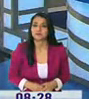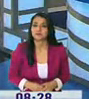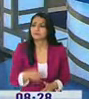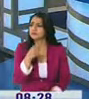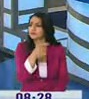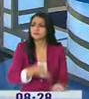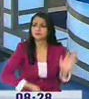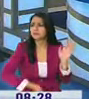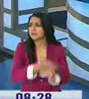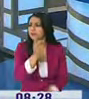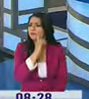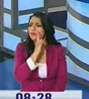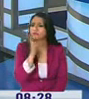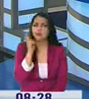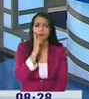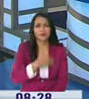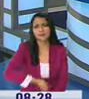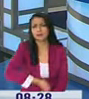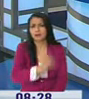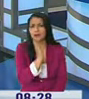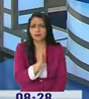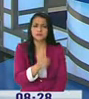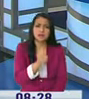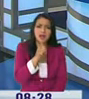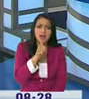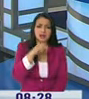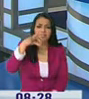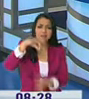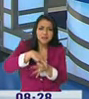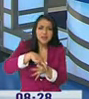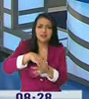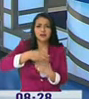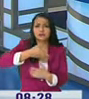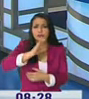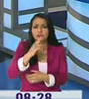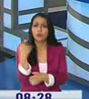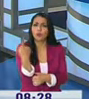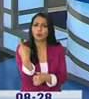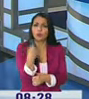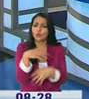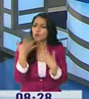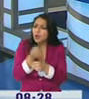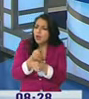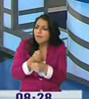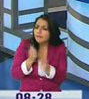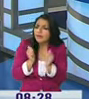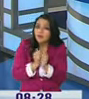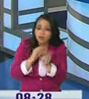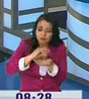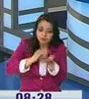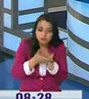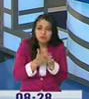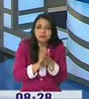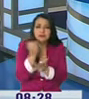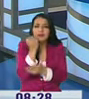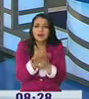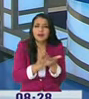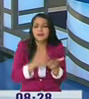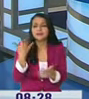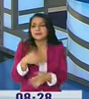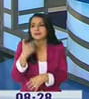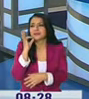de... ¿De las aguas? De las agüitas. Sí, es una buena idea, ¿no viste? Para el fin de semana. Ese cafecito colado, con una tortillita. Qué